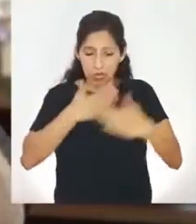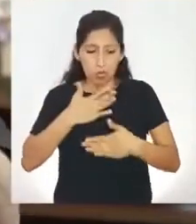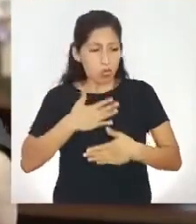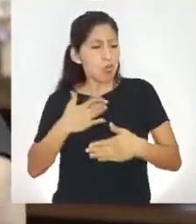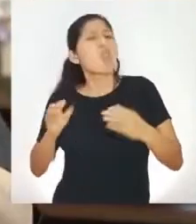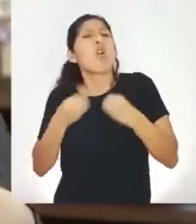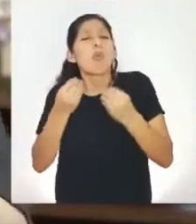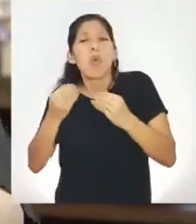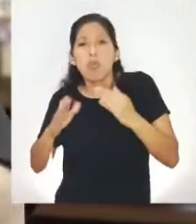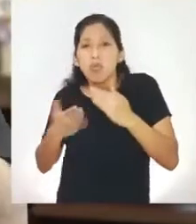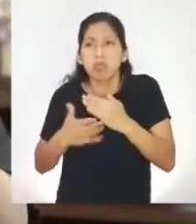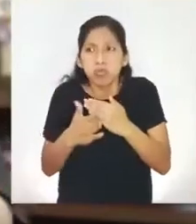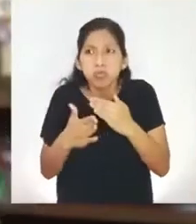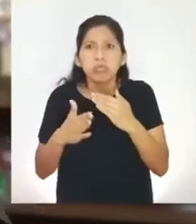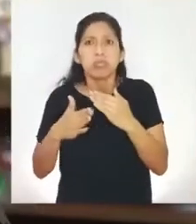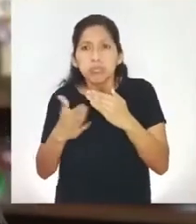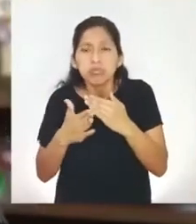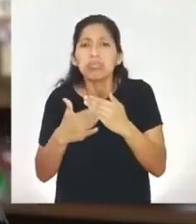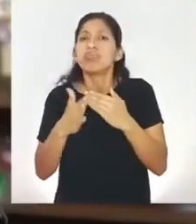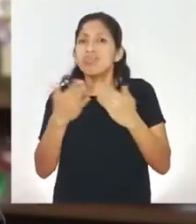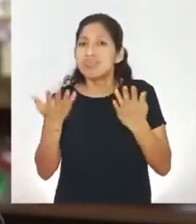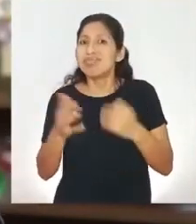pececito?